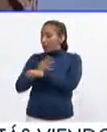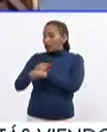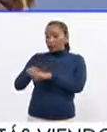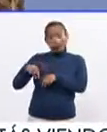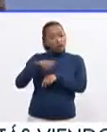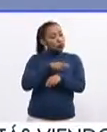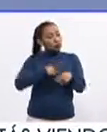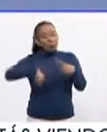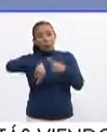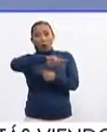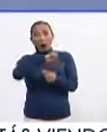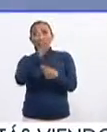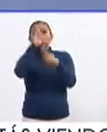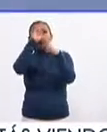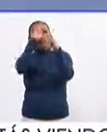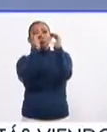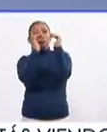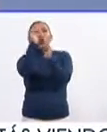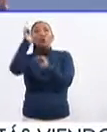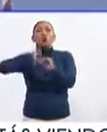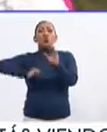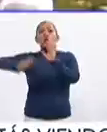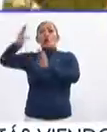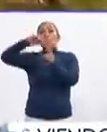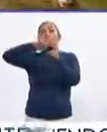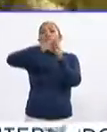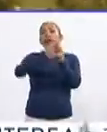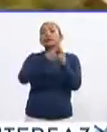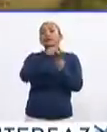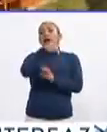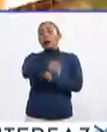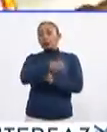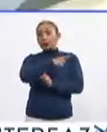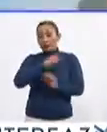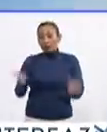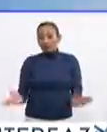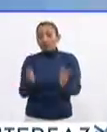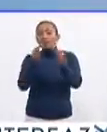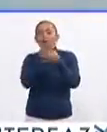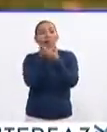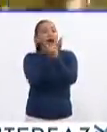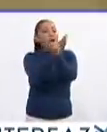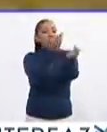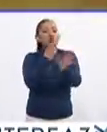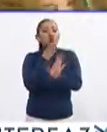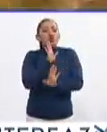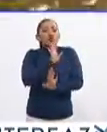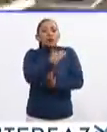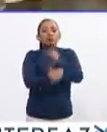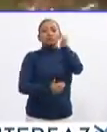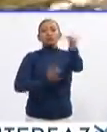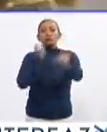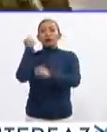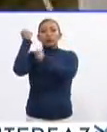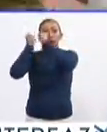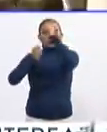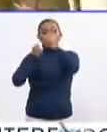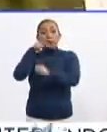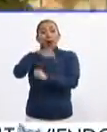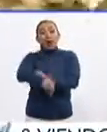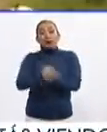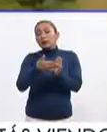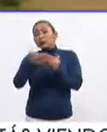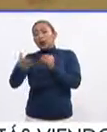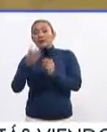compañeros voladores, el ritual tiene un origen y principios, por lo que se debe promover, difundir y conservar esta tradición, ya que de